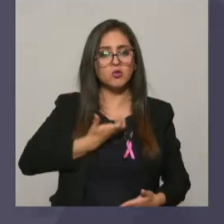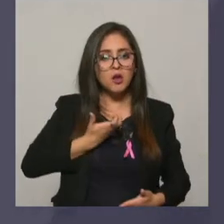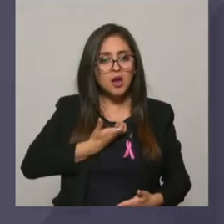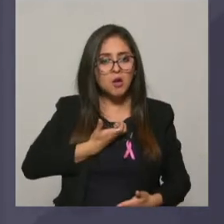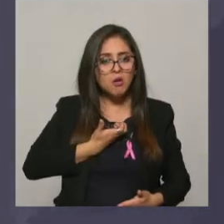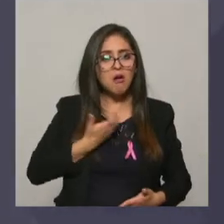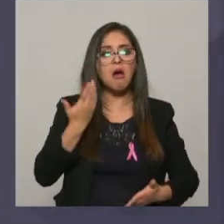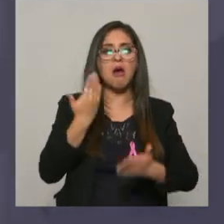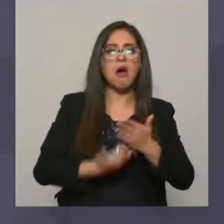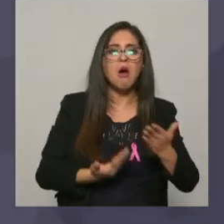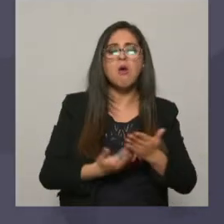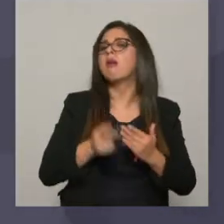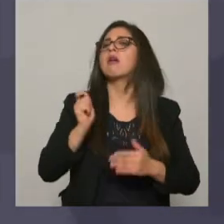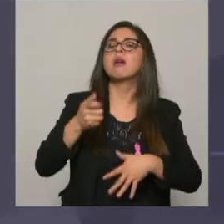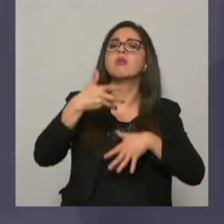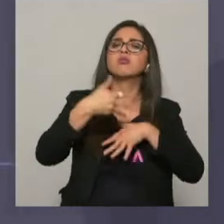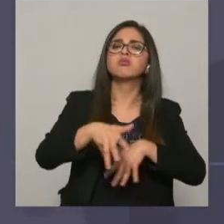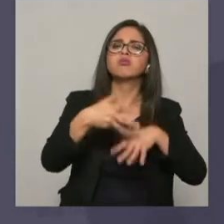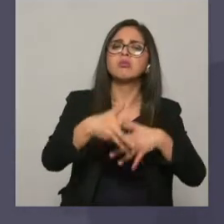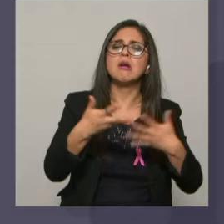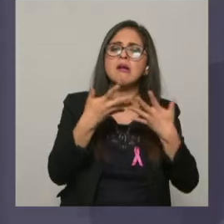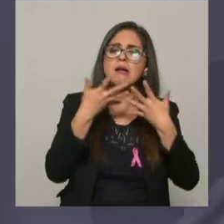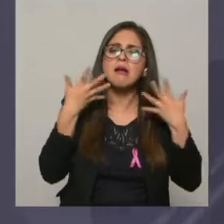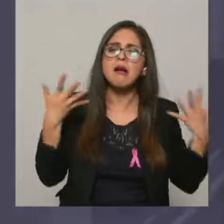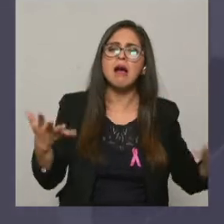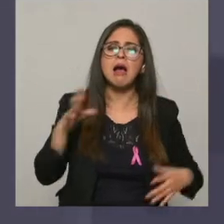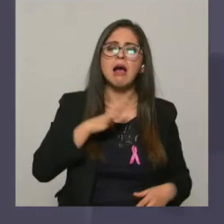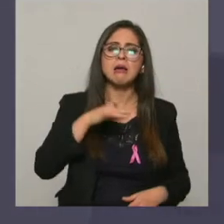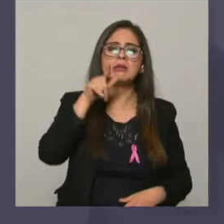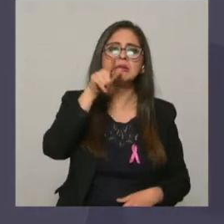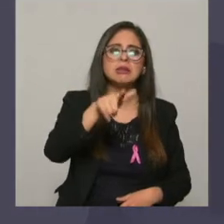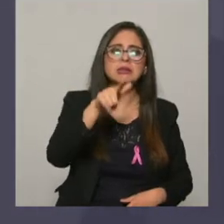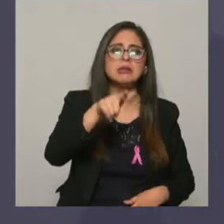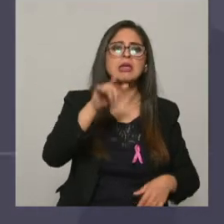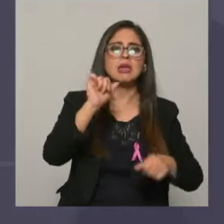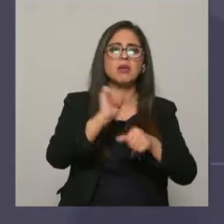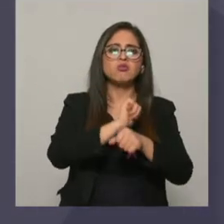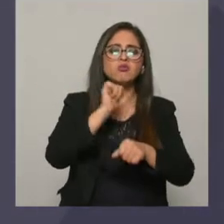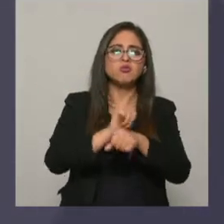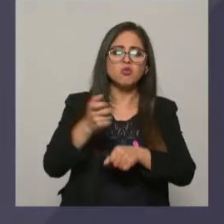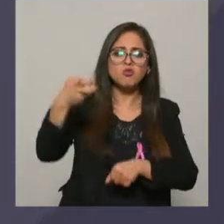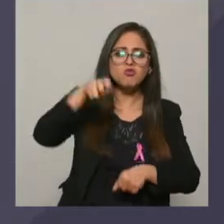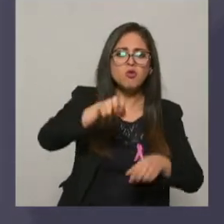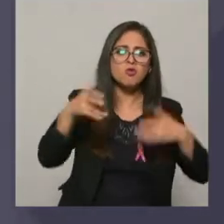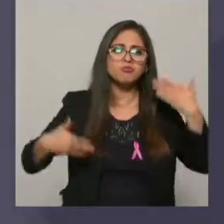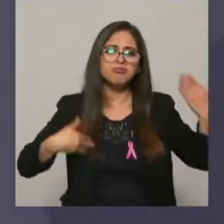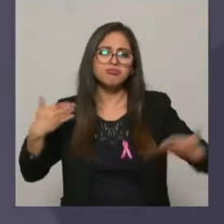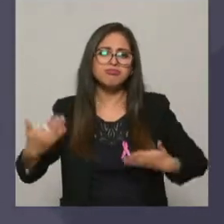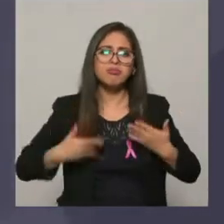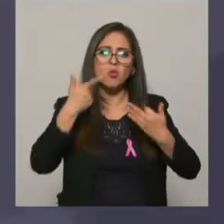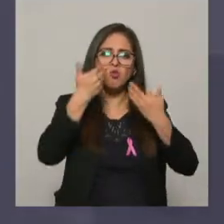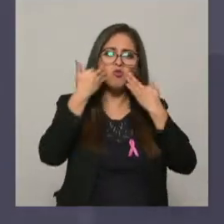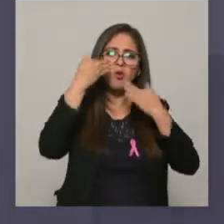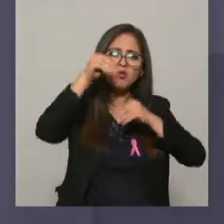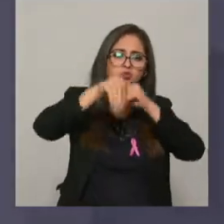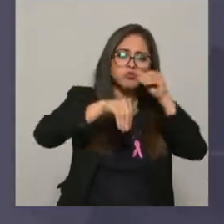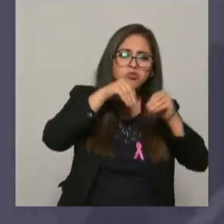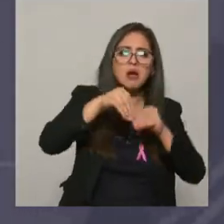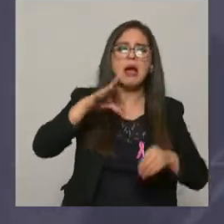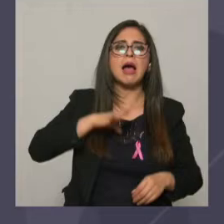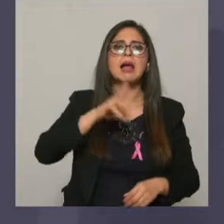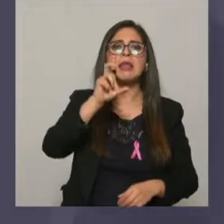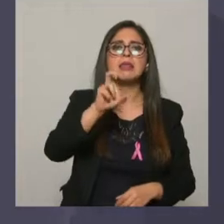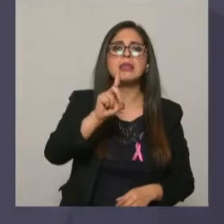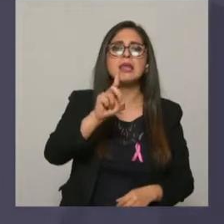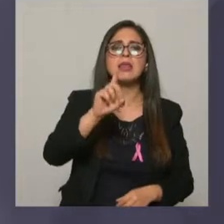bueno, inmenso, hay más de 17 carros alegóricos, participan cerca de 30